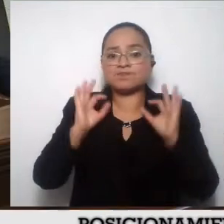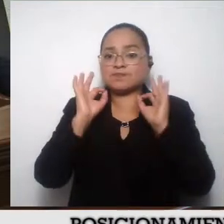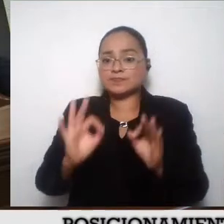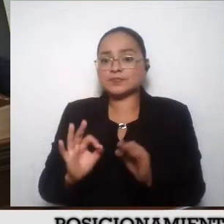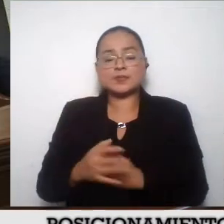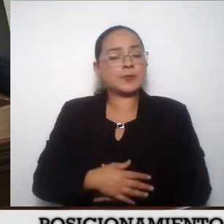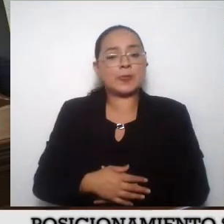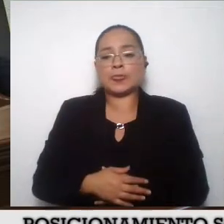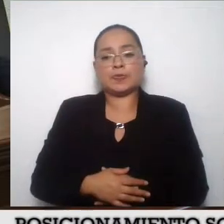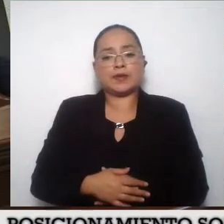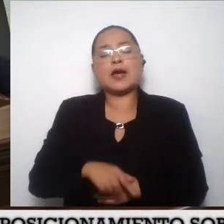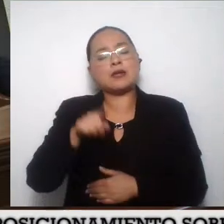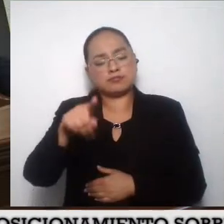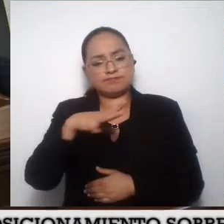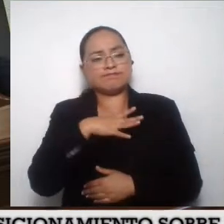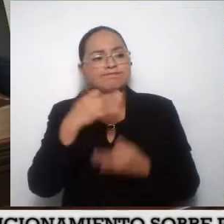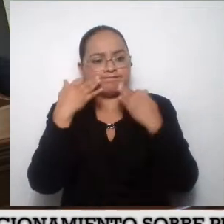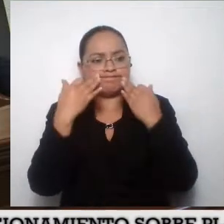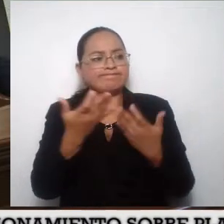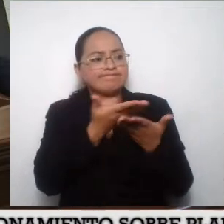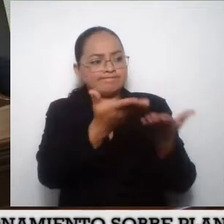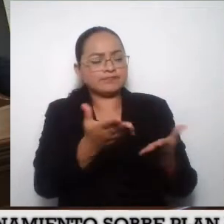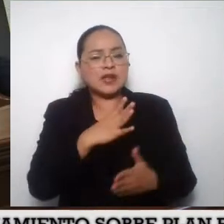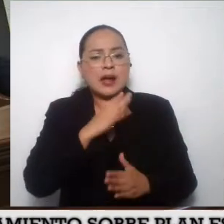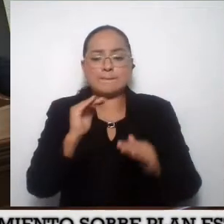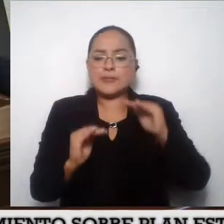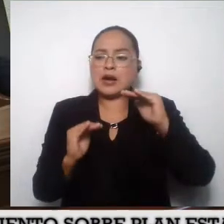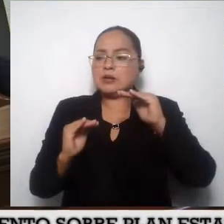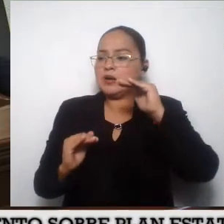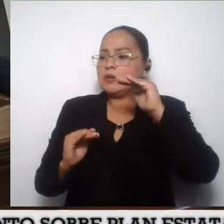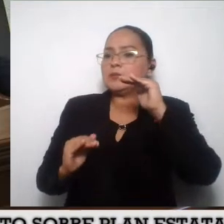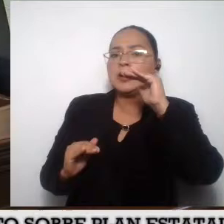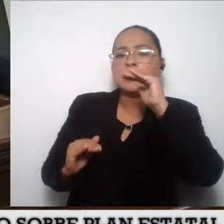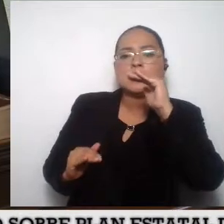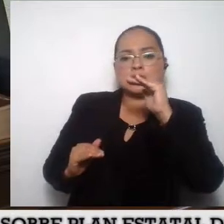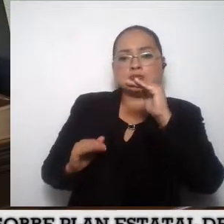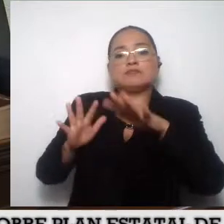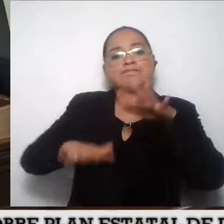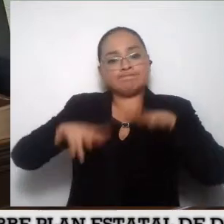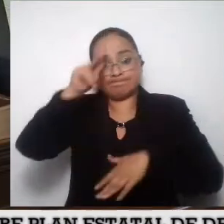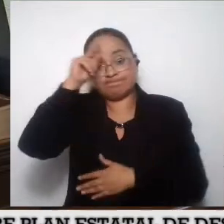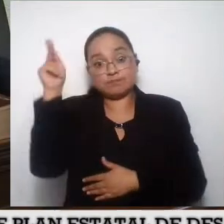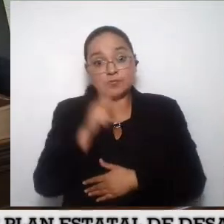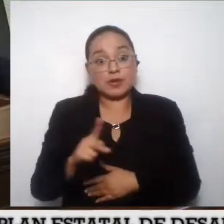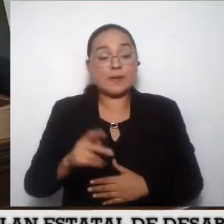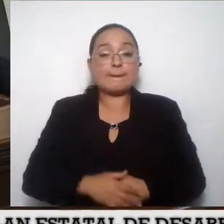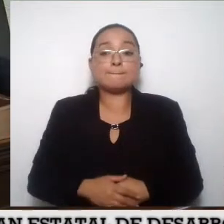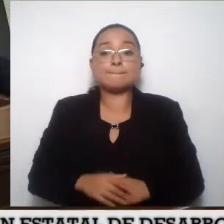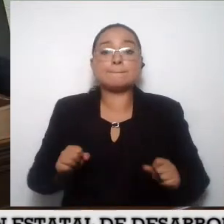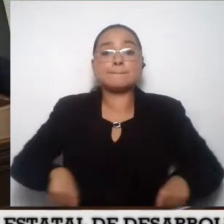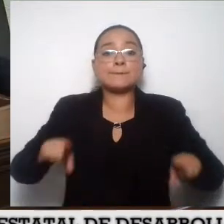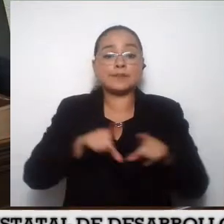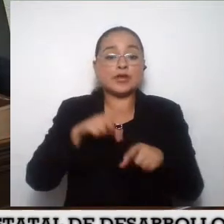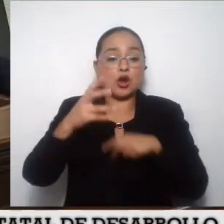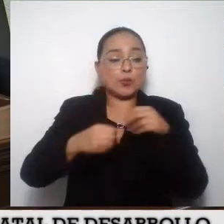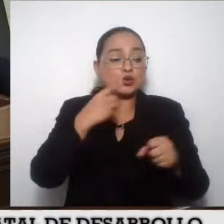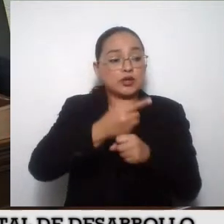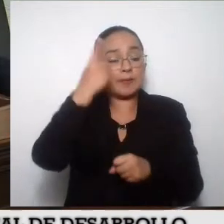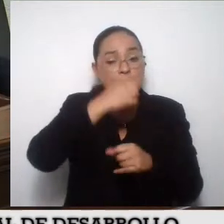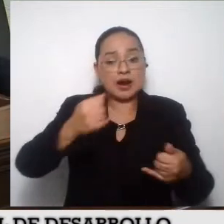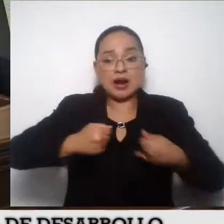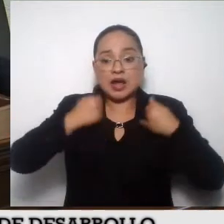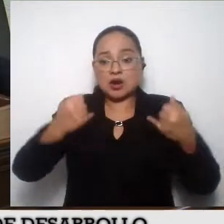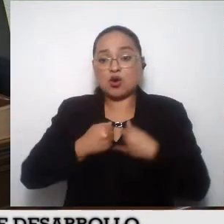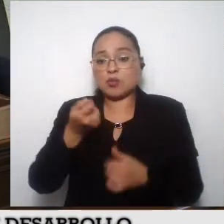realidades. Las brechas sociales son cada vez más pronunciadas, las oportunidades para los jóvenes son cada vez más